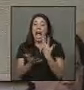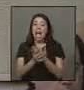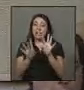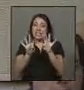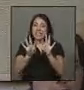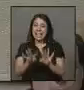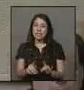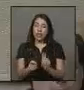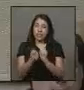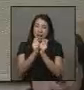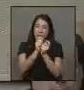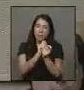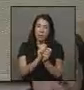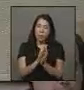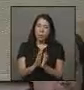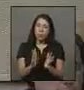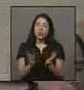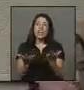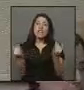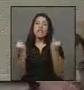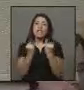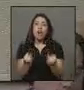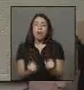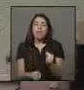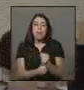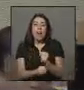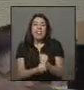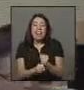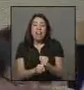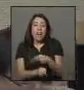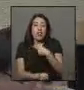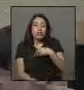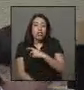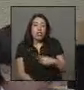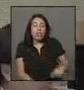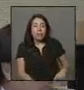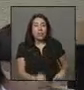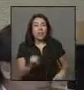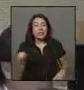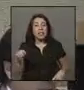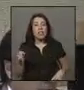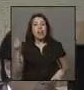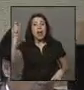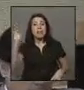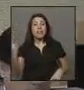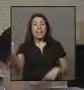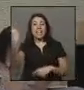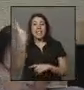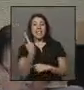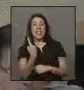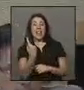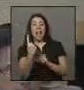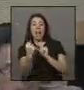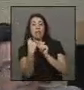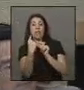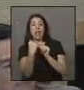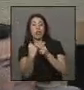que va a modificar en gran parte la forma de trabajar de los parlamentarios y de las personas que son consideradas como sujetos activos y pasivos en